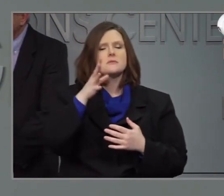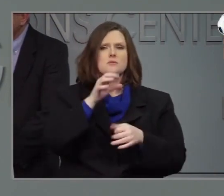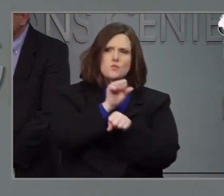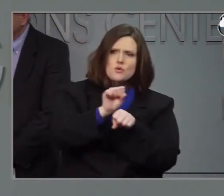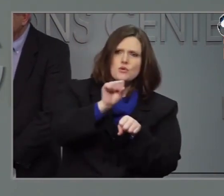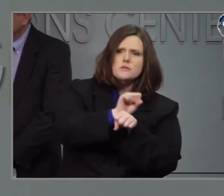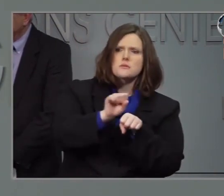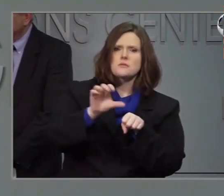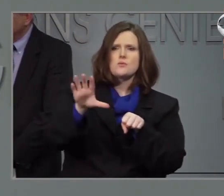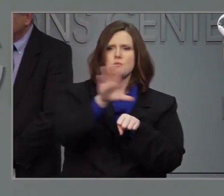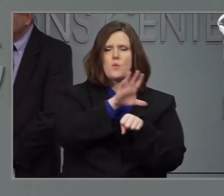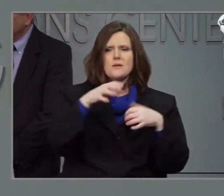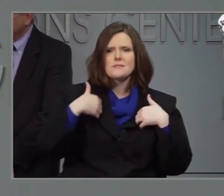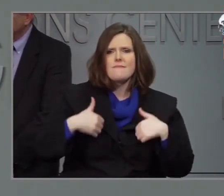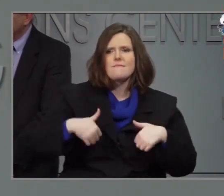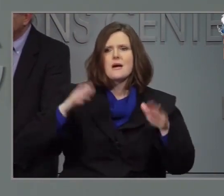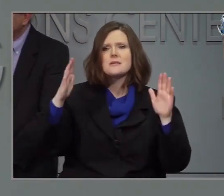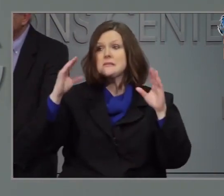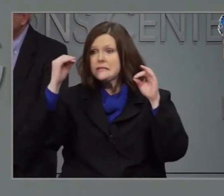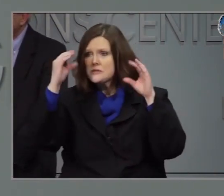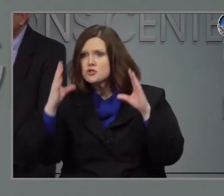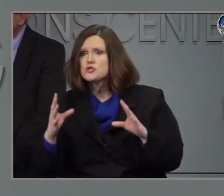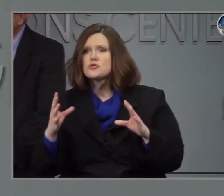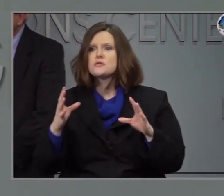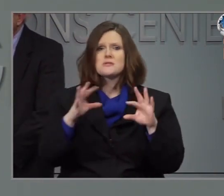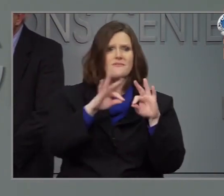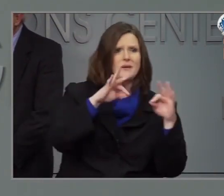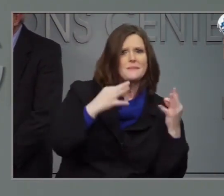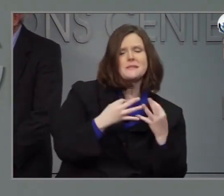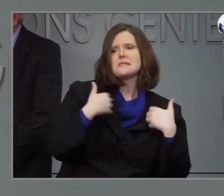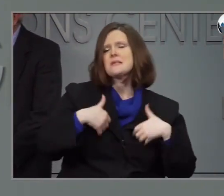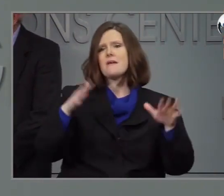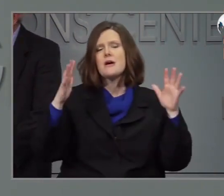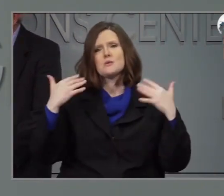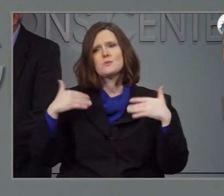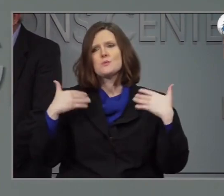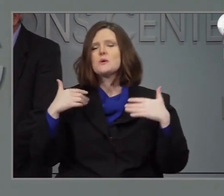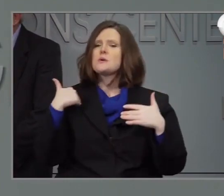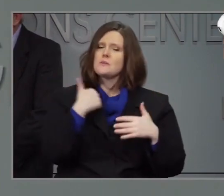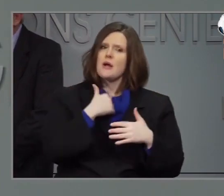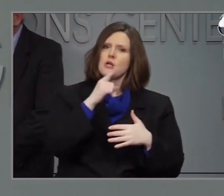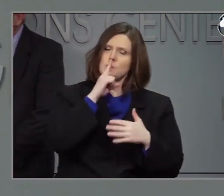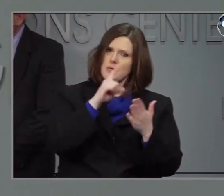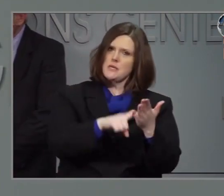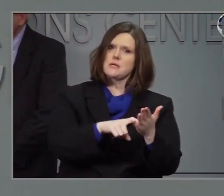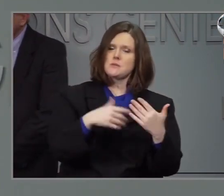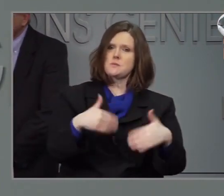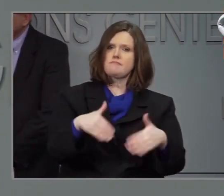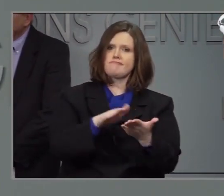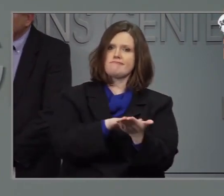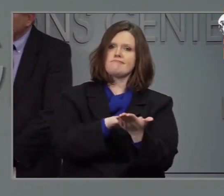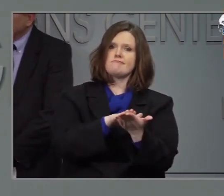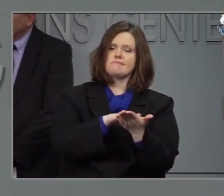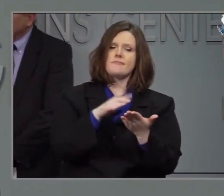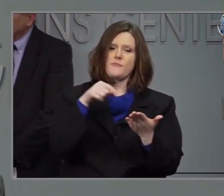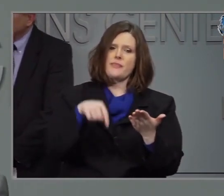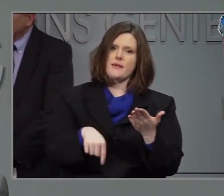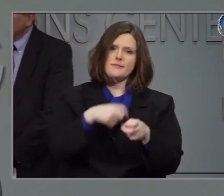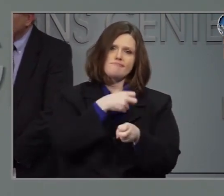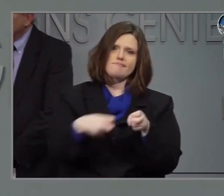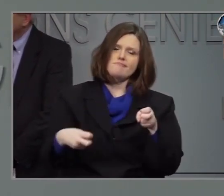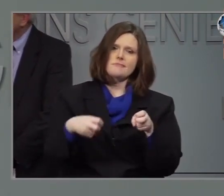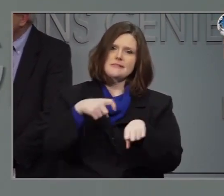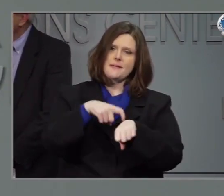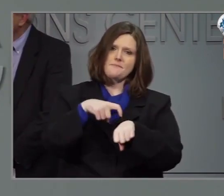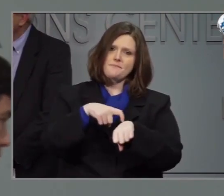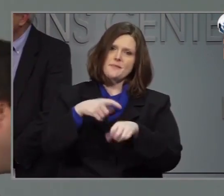muchísimo los sacrificios y el trabajo que están haciendo los educadores y las familias en estos momentos sin